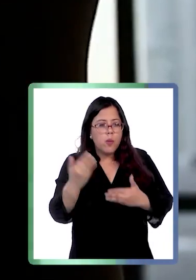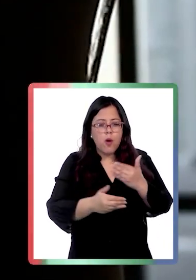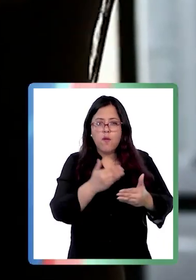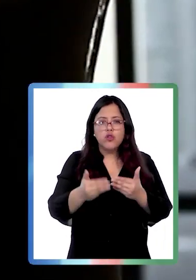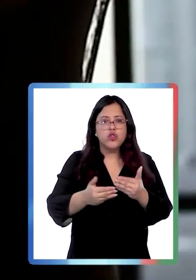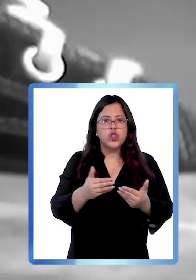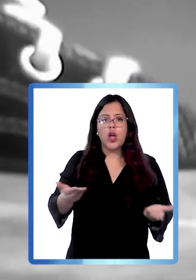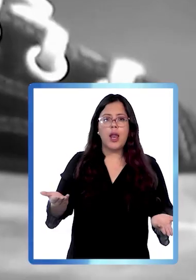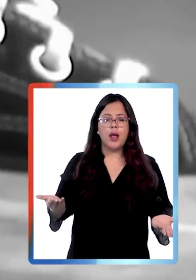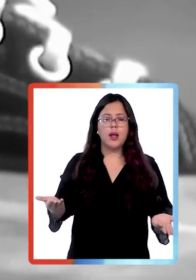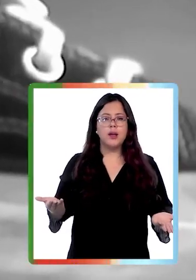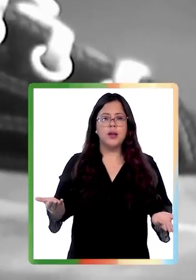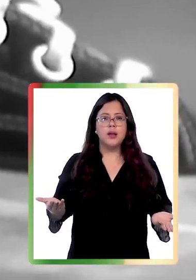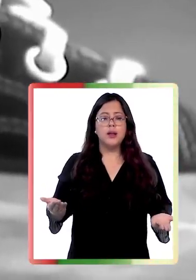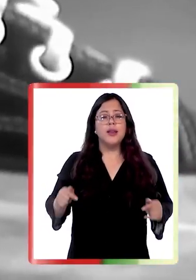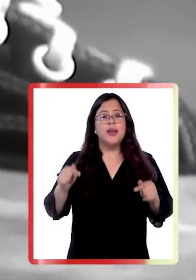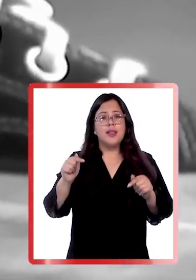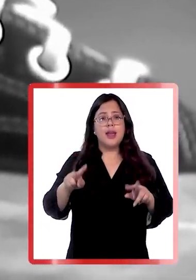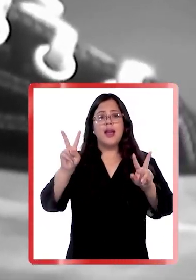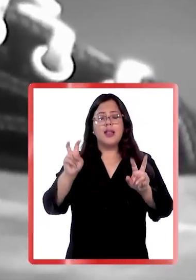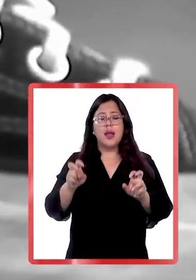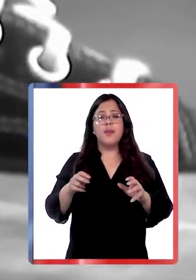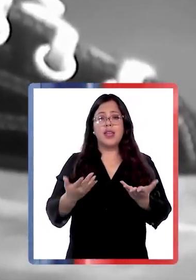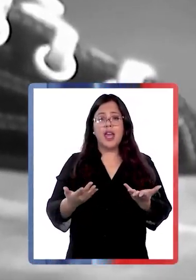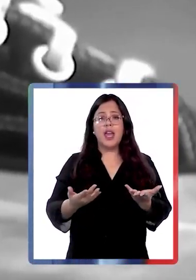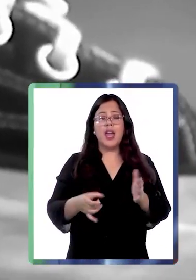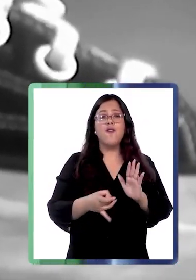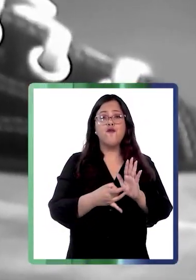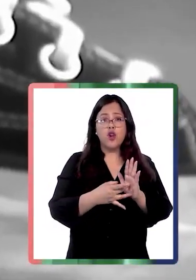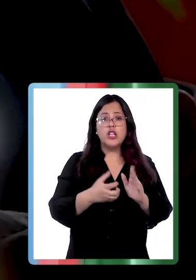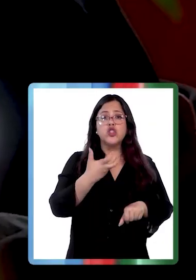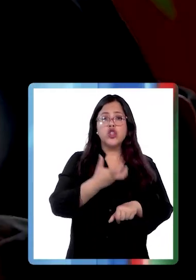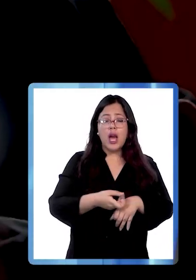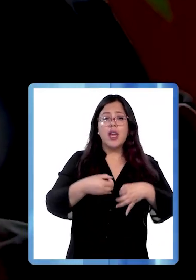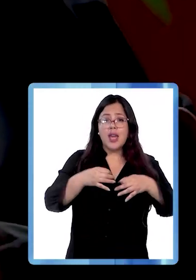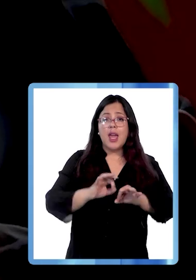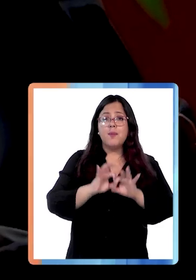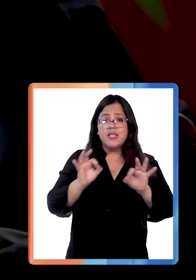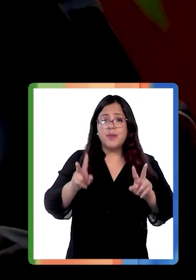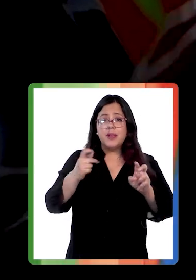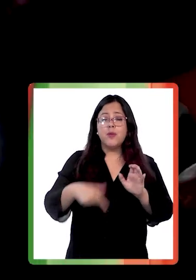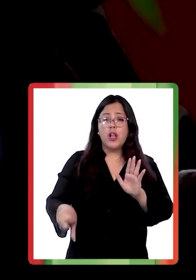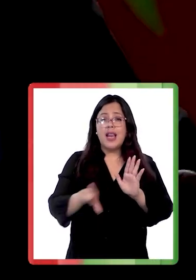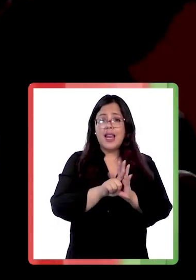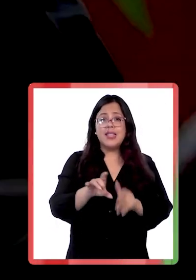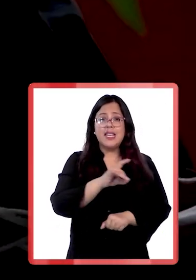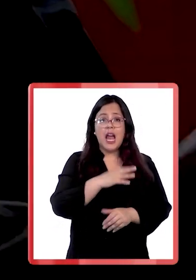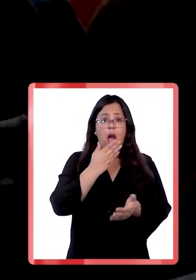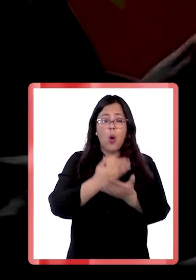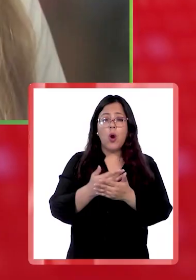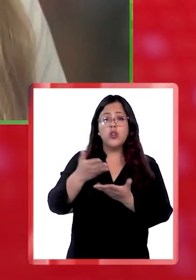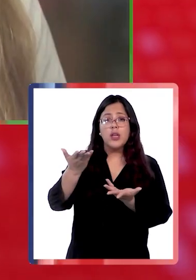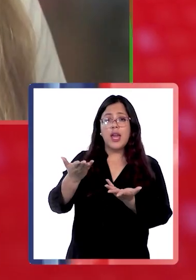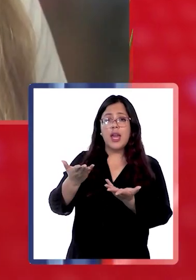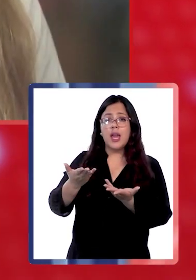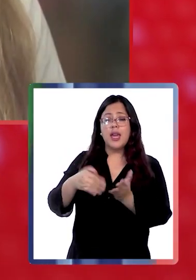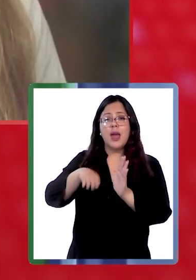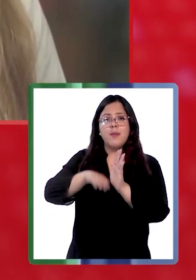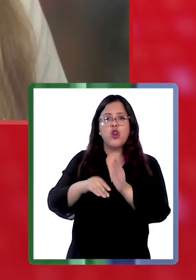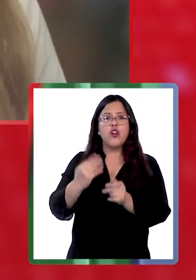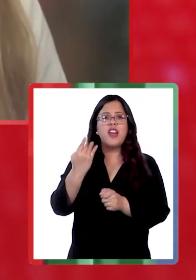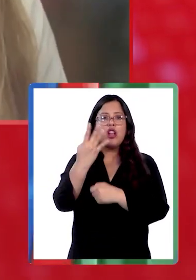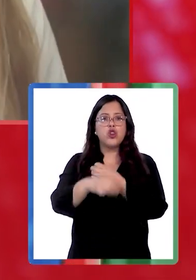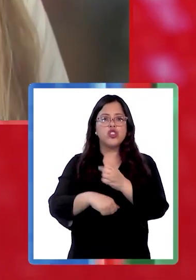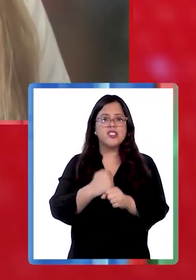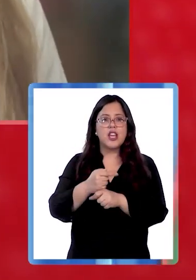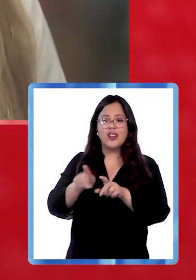estoy como conociendo cómo funciona el sistema. Y desde ahí, bueno, la vulneración existe, sobre todo hoy día por la ley chilena, cuando el menor